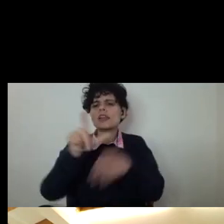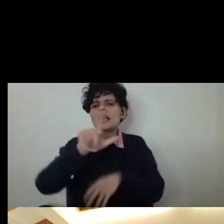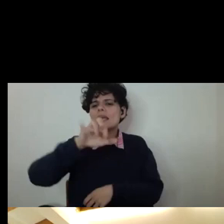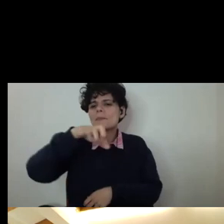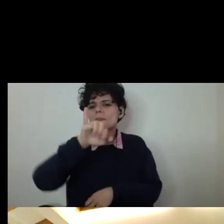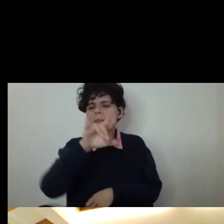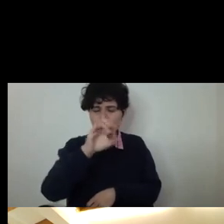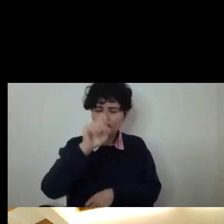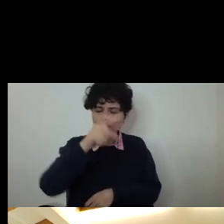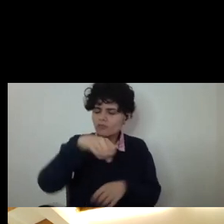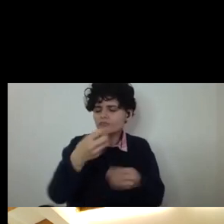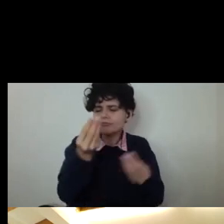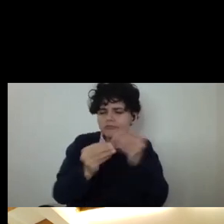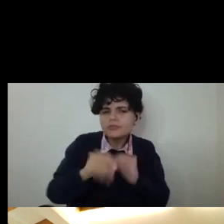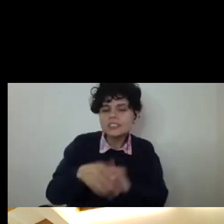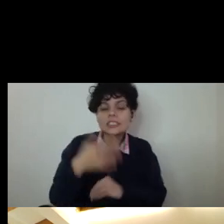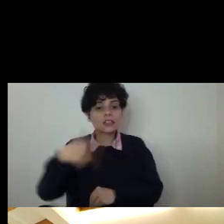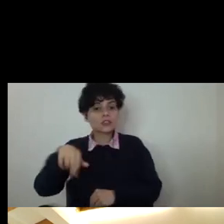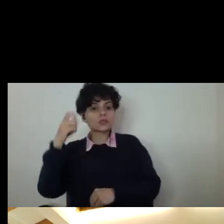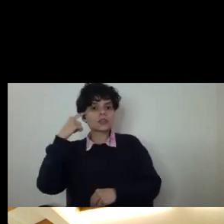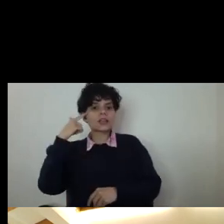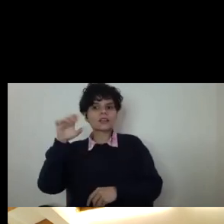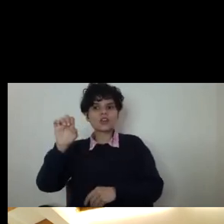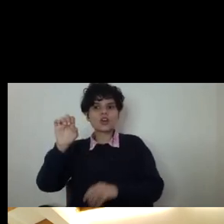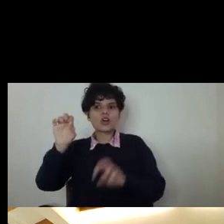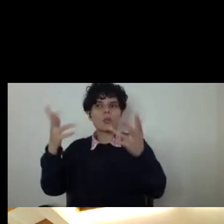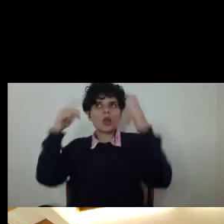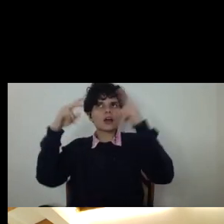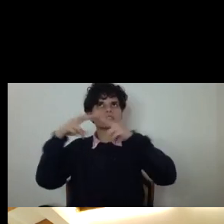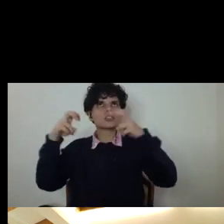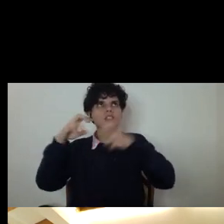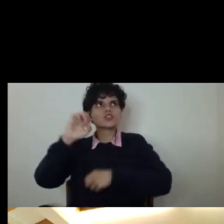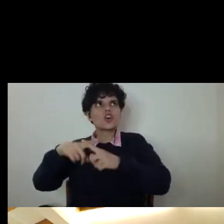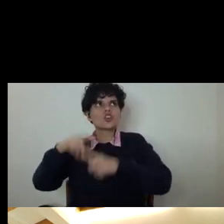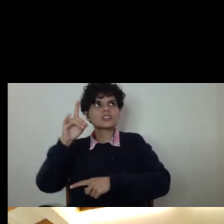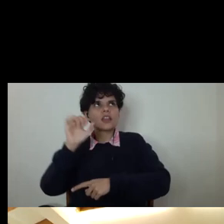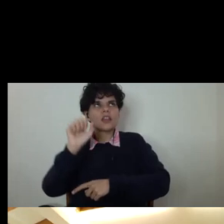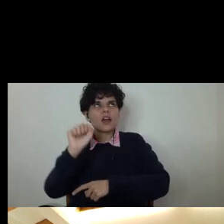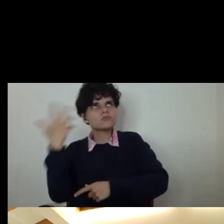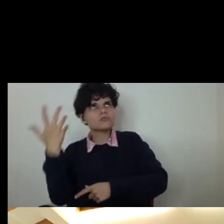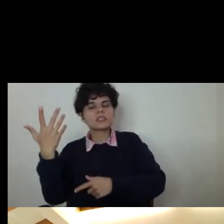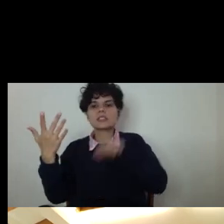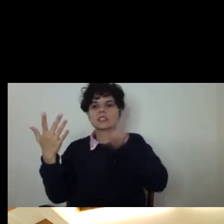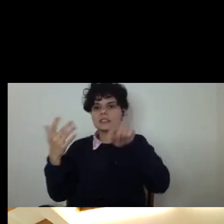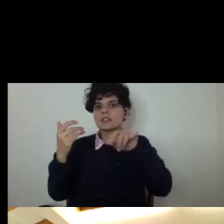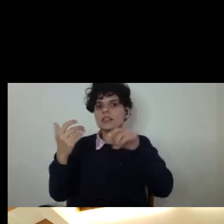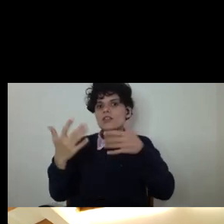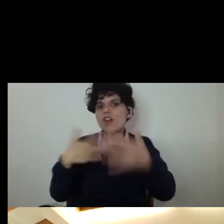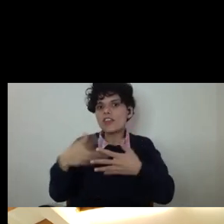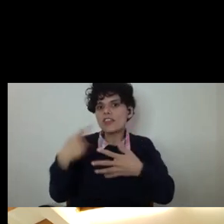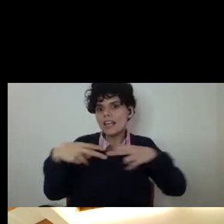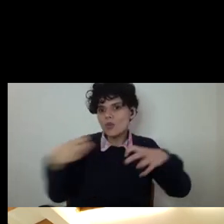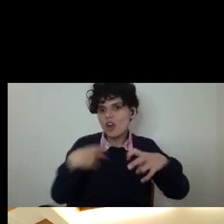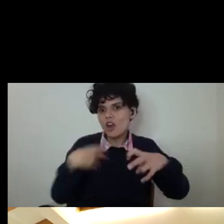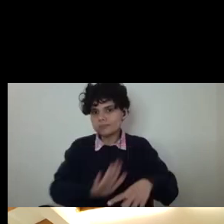demostrar que esta sensibilidad al estado de oxidorreducción neuronal también ocurre en neuronas en cultivo. Y aquí está